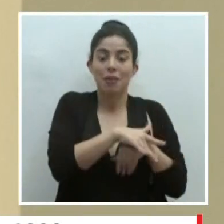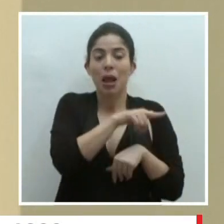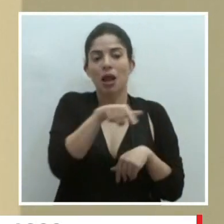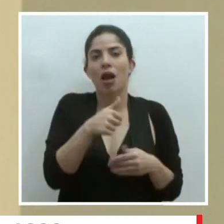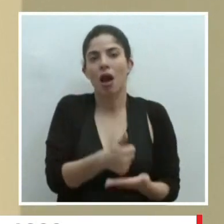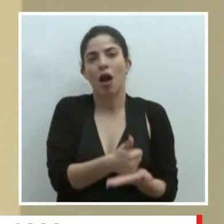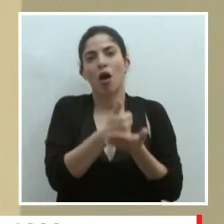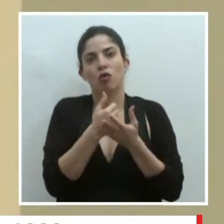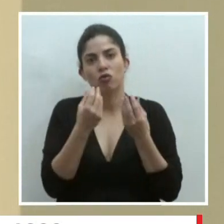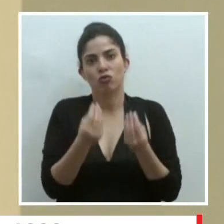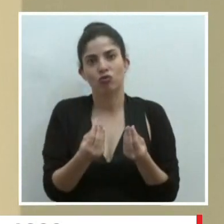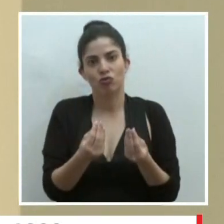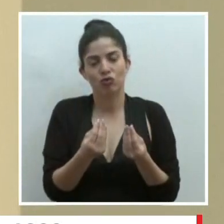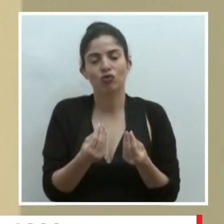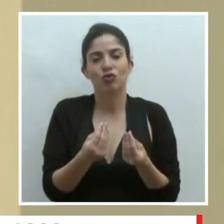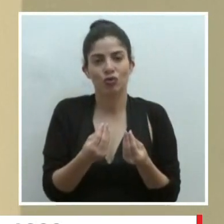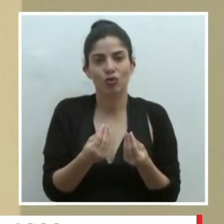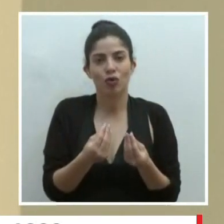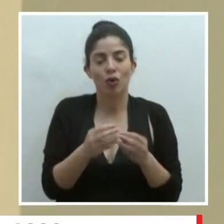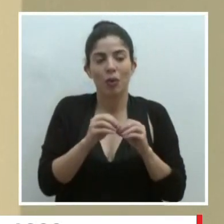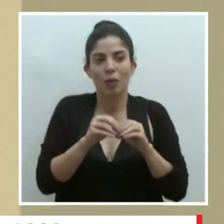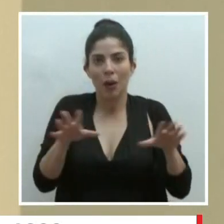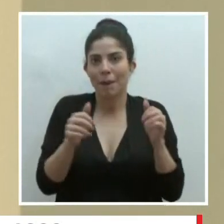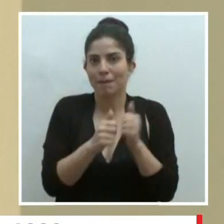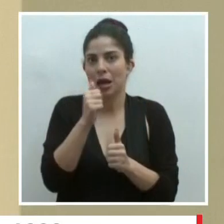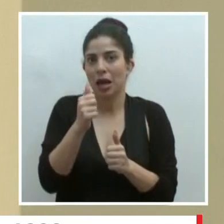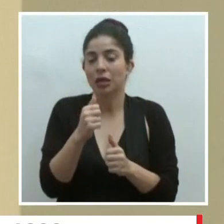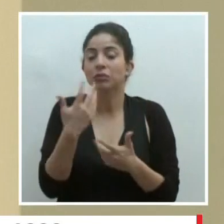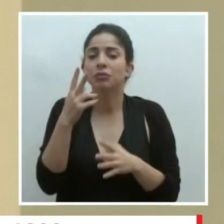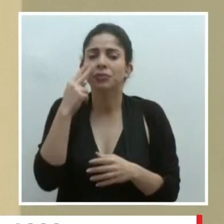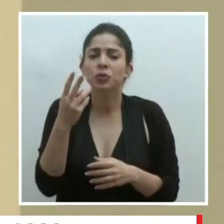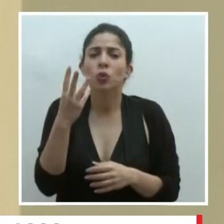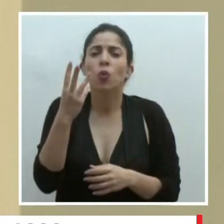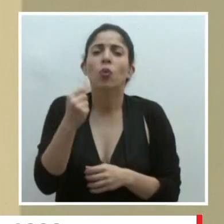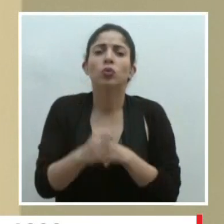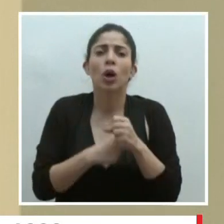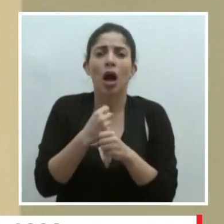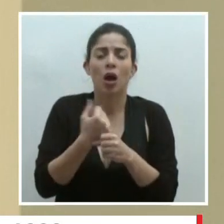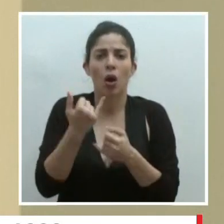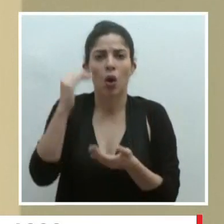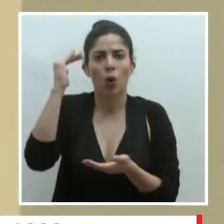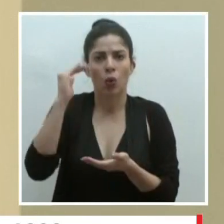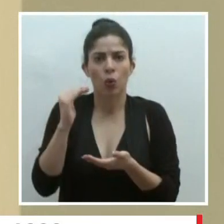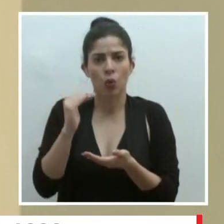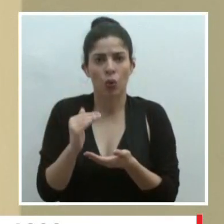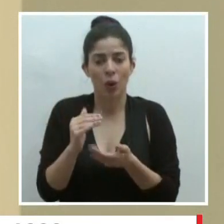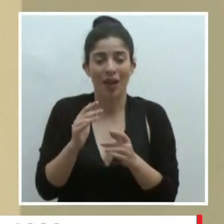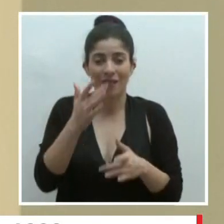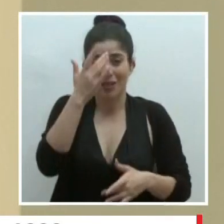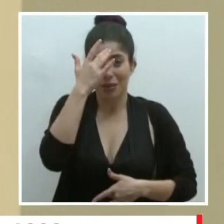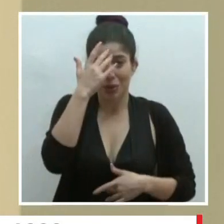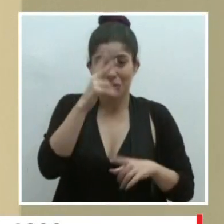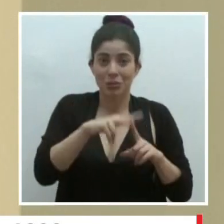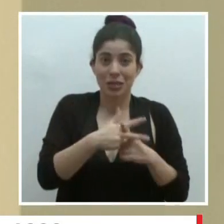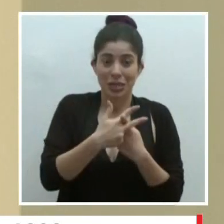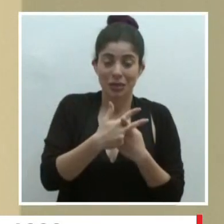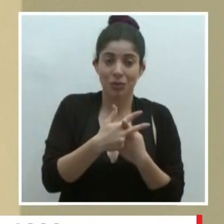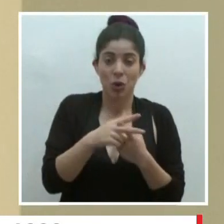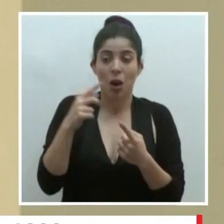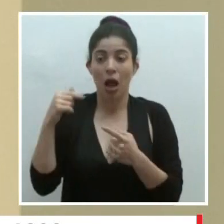también a que haya una mayor difusión. También, pues en realidad hemos visto que el promedio de edad ha venido a disminuir de los afectados al inicio a los